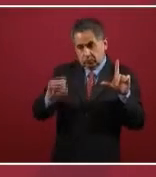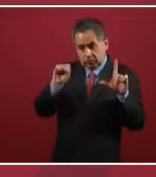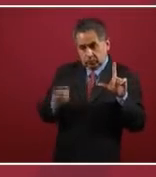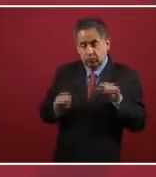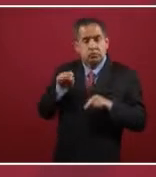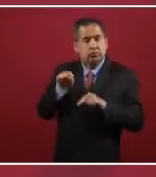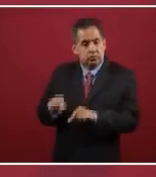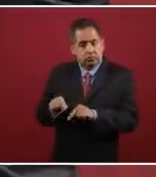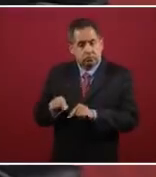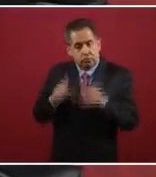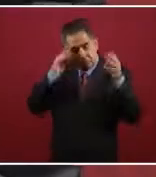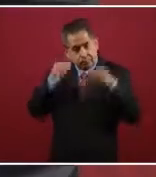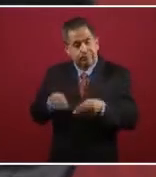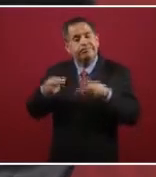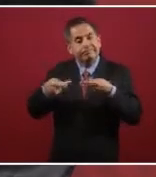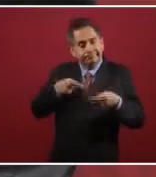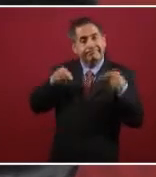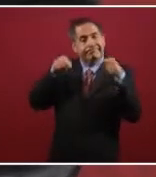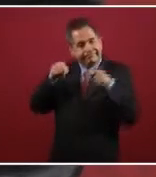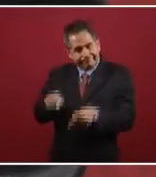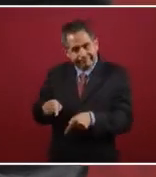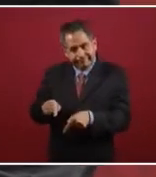pues tenemos que planear